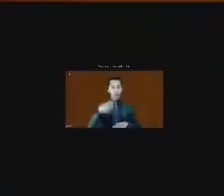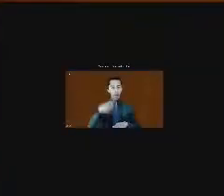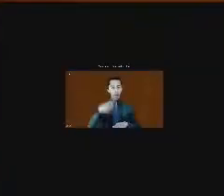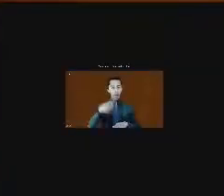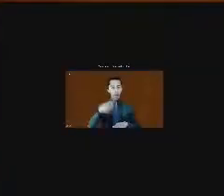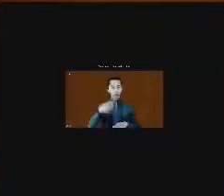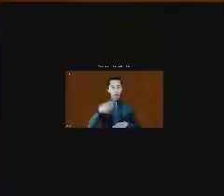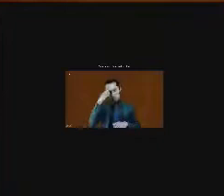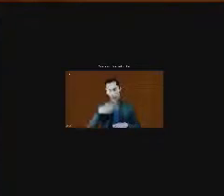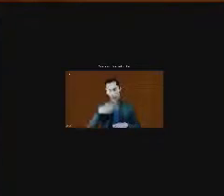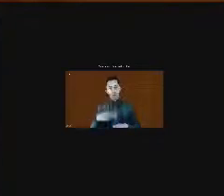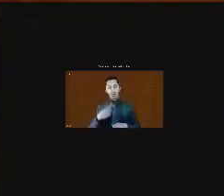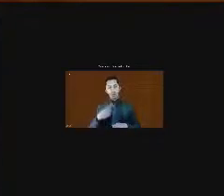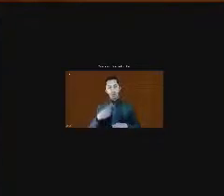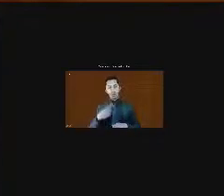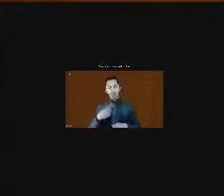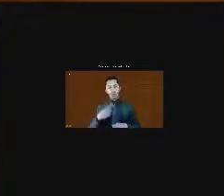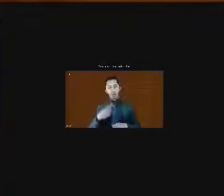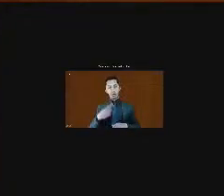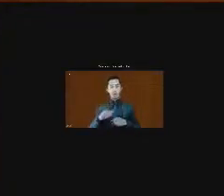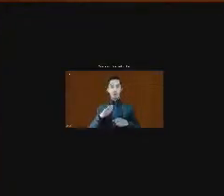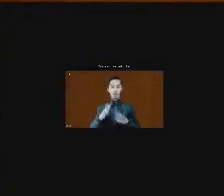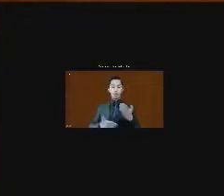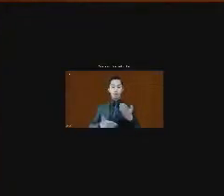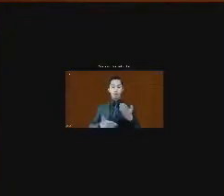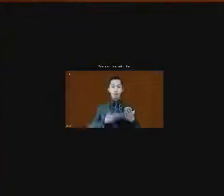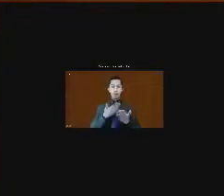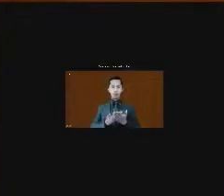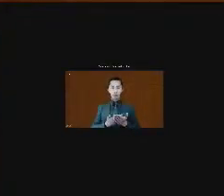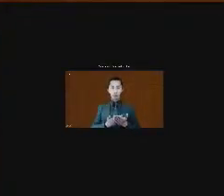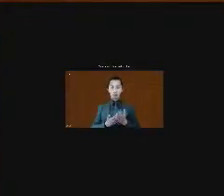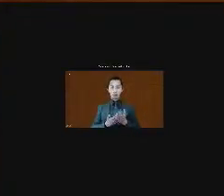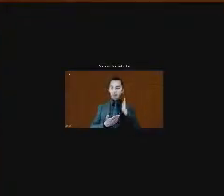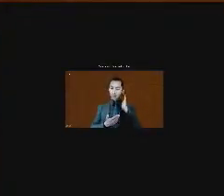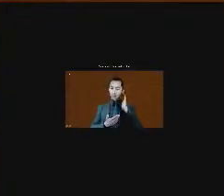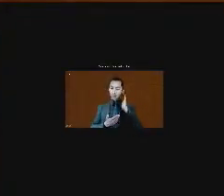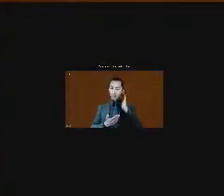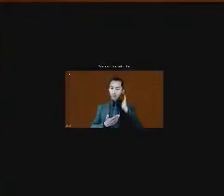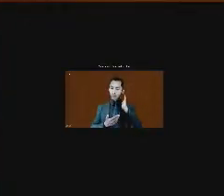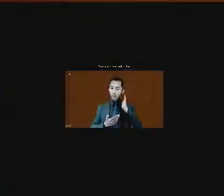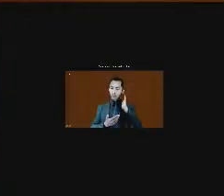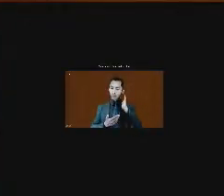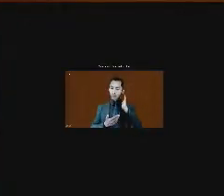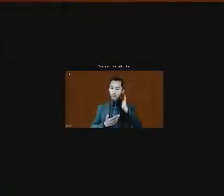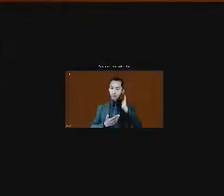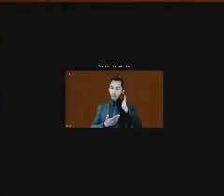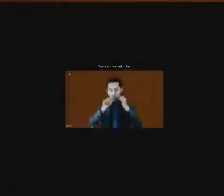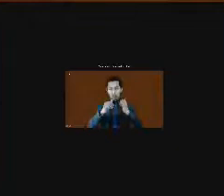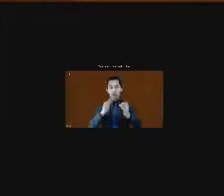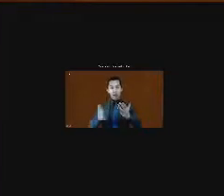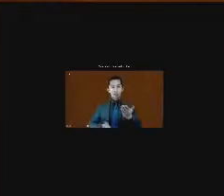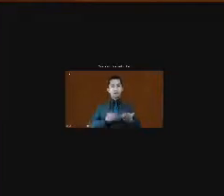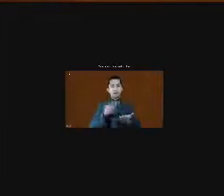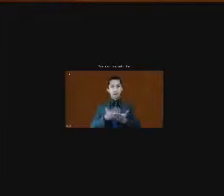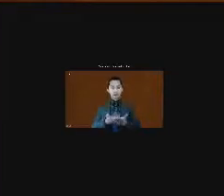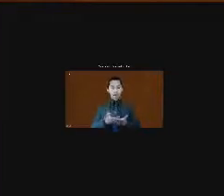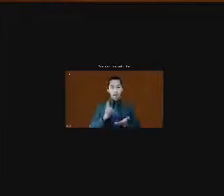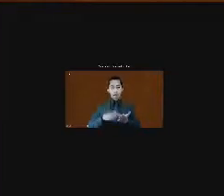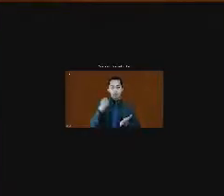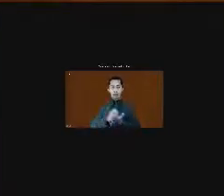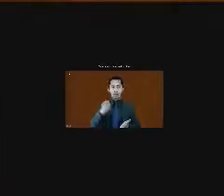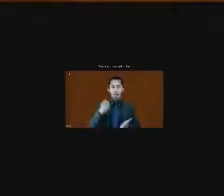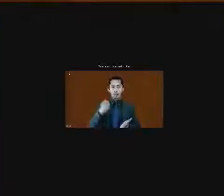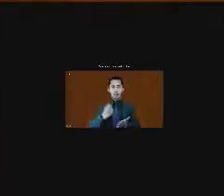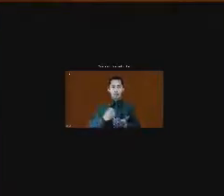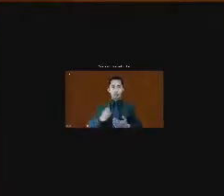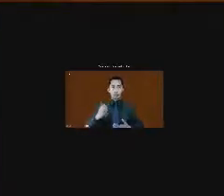el siguiente dictamen. Antecedentes. El punto de acuerdo fue presentado y aprobado en la legislatura por el